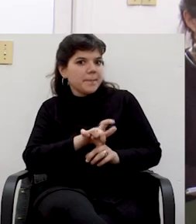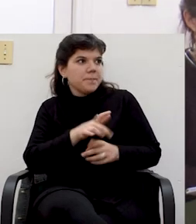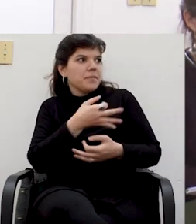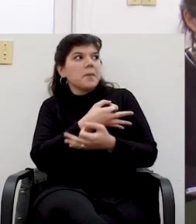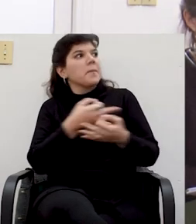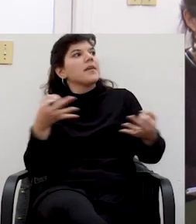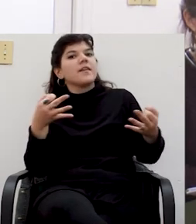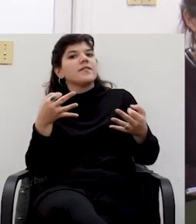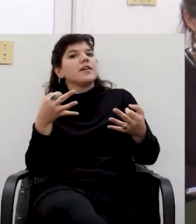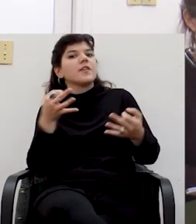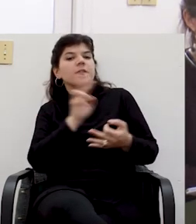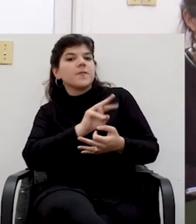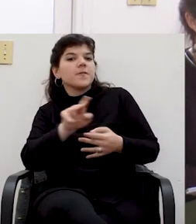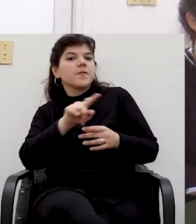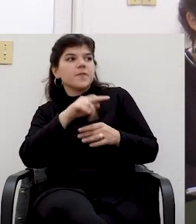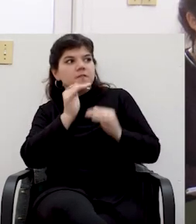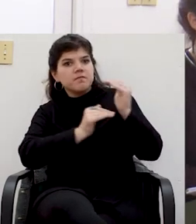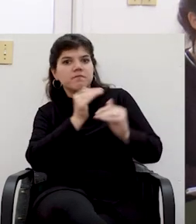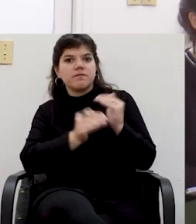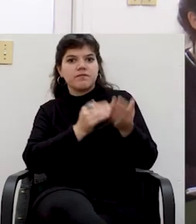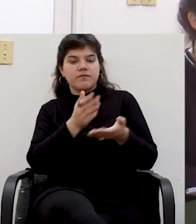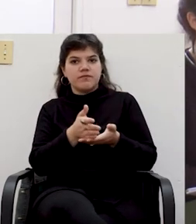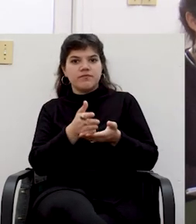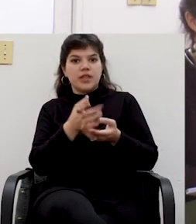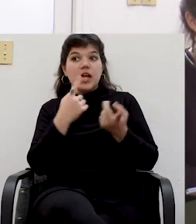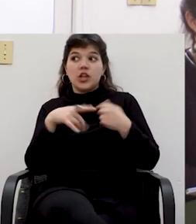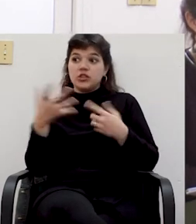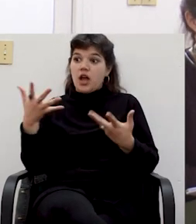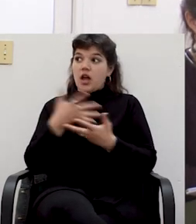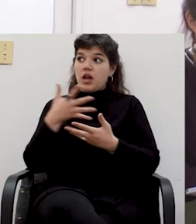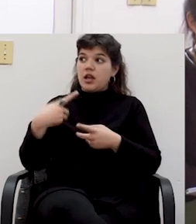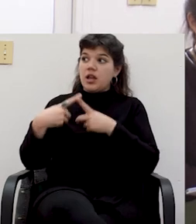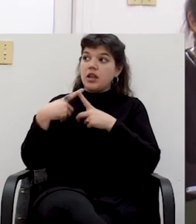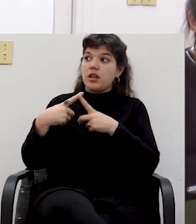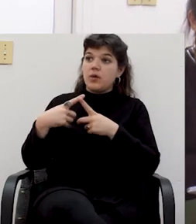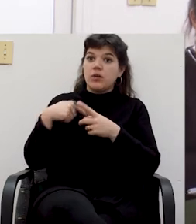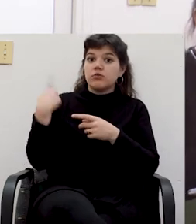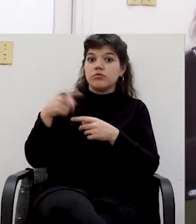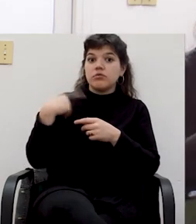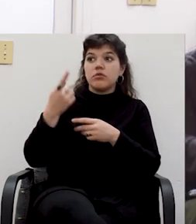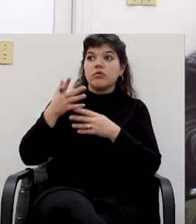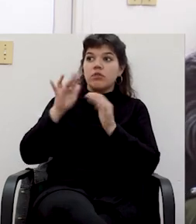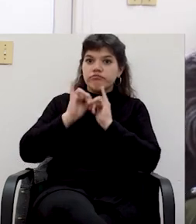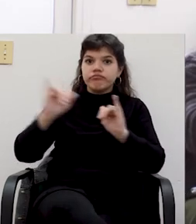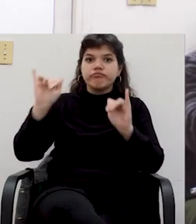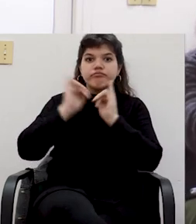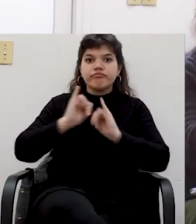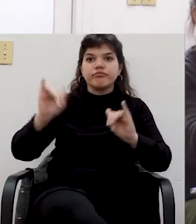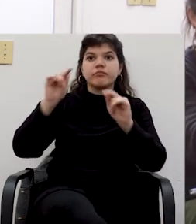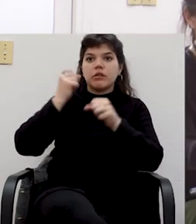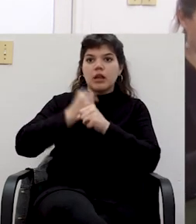siendo el preponderante. Y todas estas discusiones que hoy estamos propiciando y que vienen propiciándose